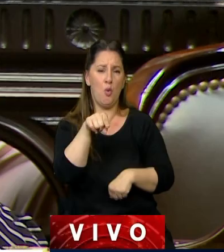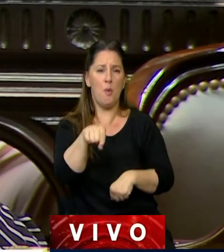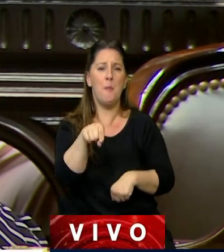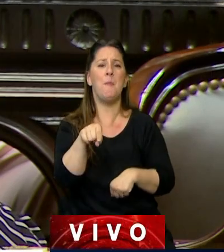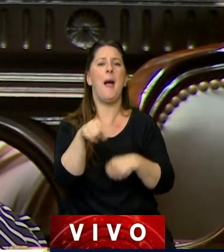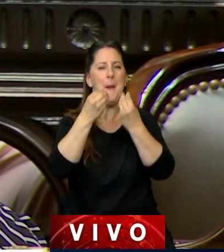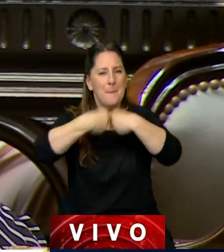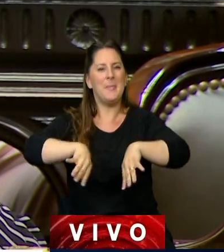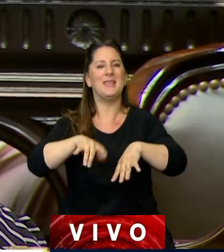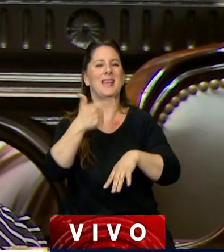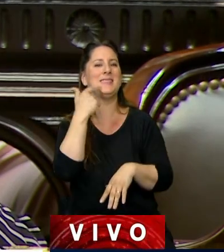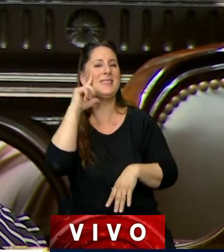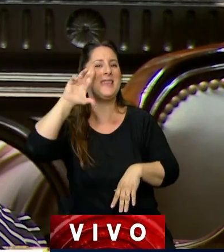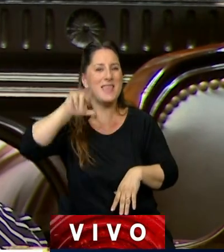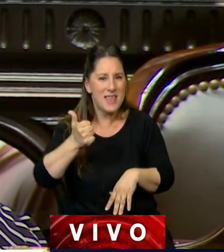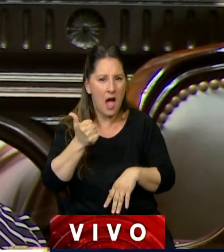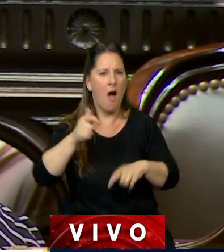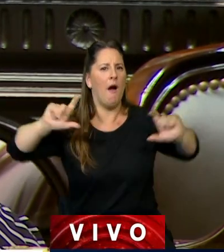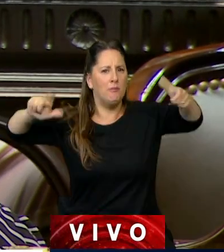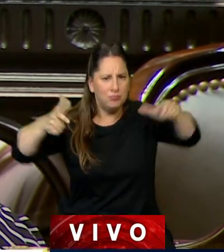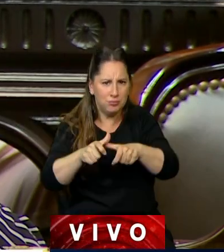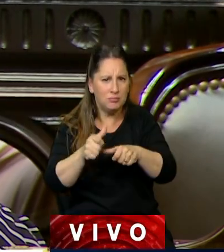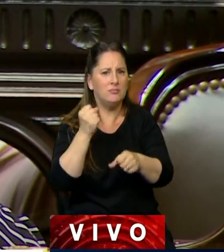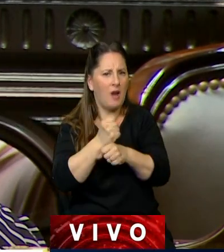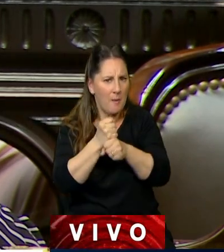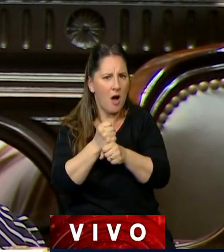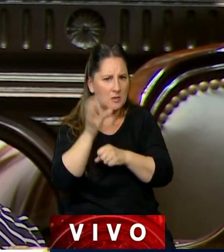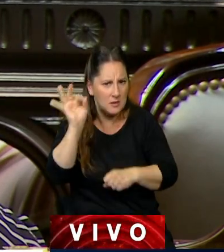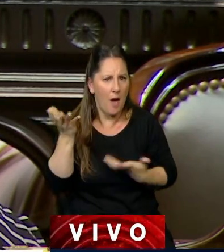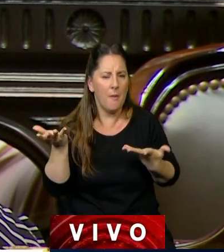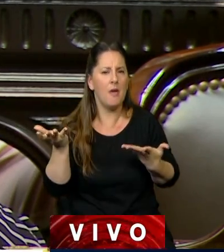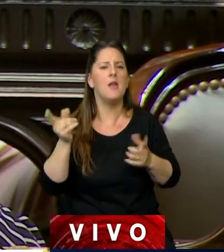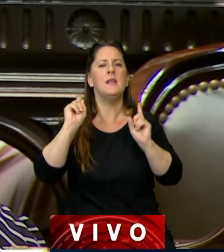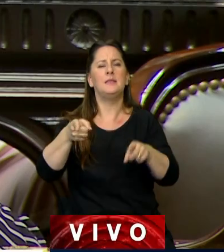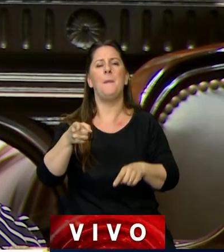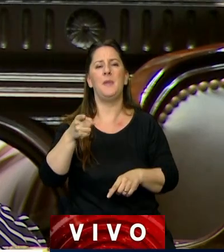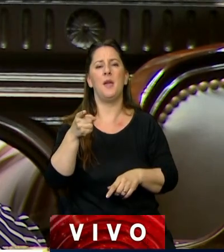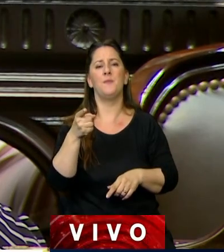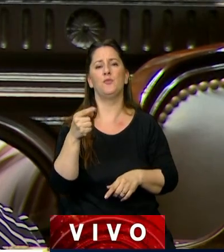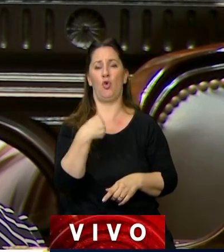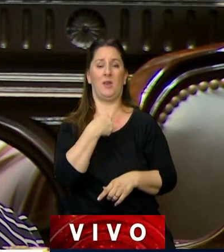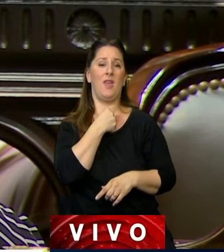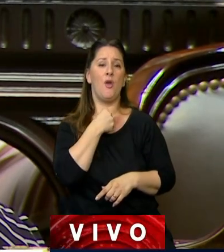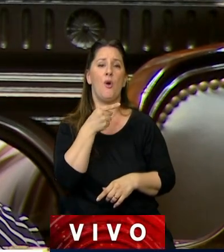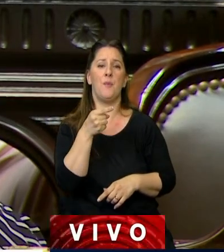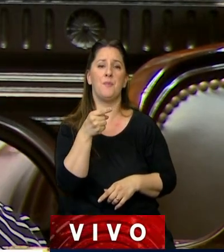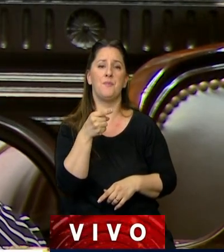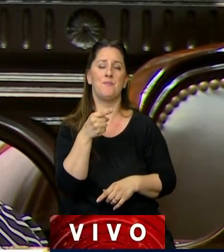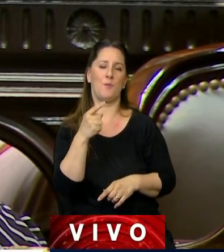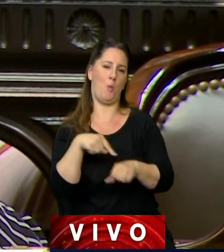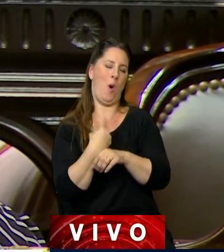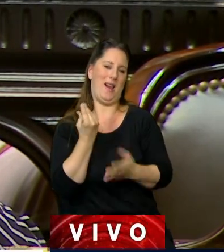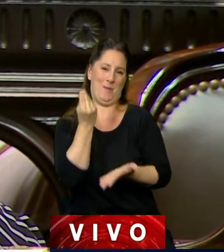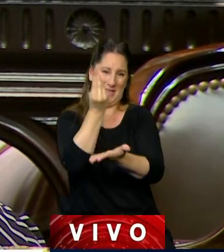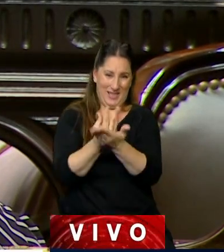de la implementación de CIRA que está ocasionando estos problemas. Y por sobre todas las cosas quiero ser la voz de